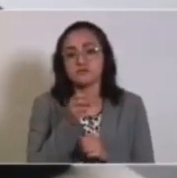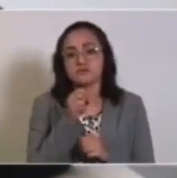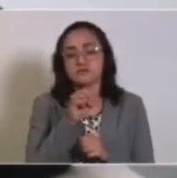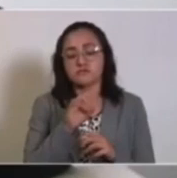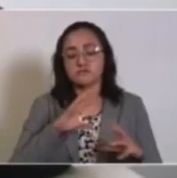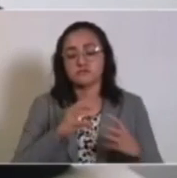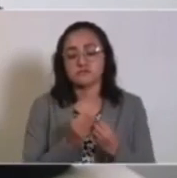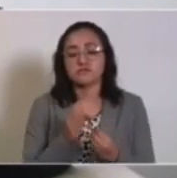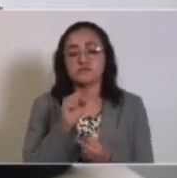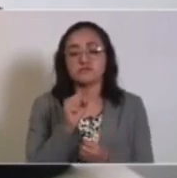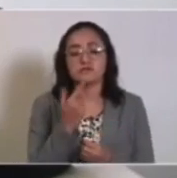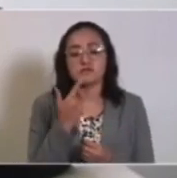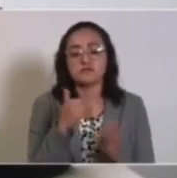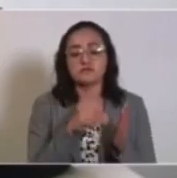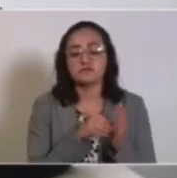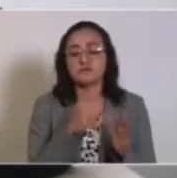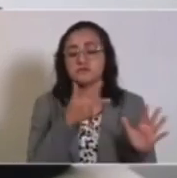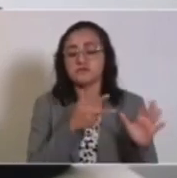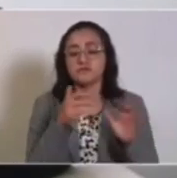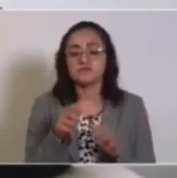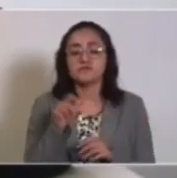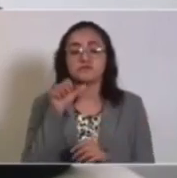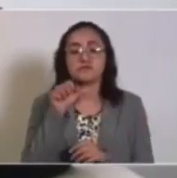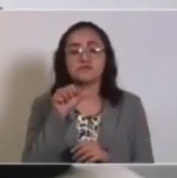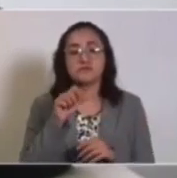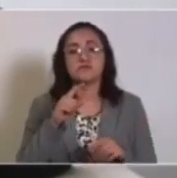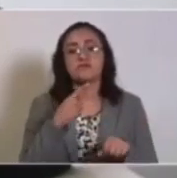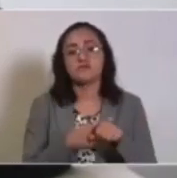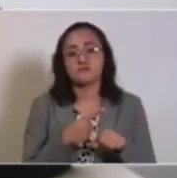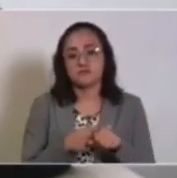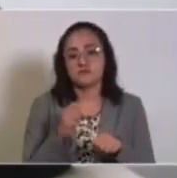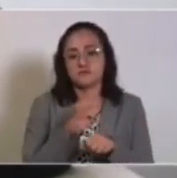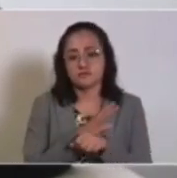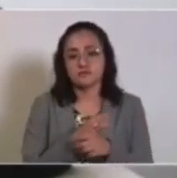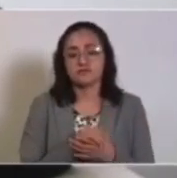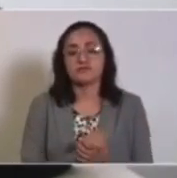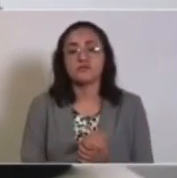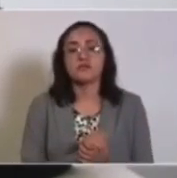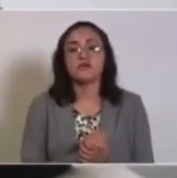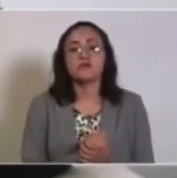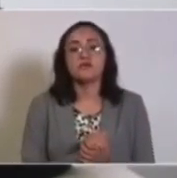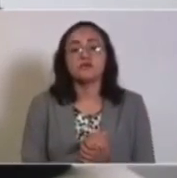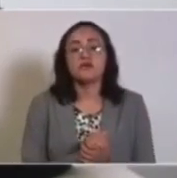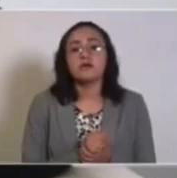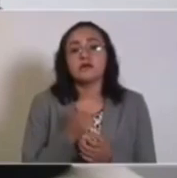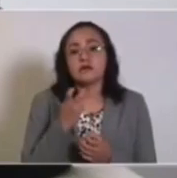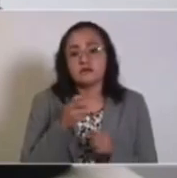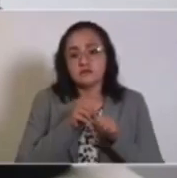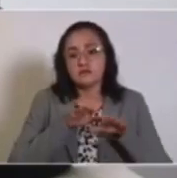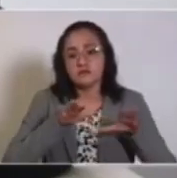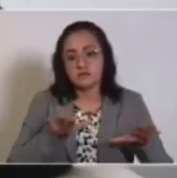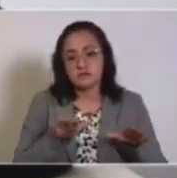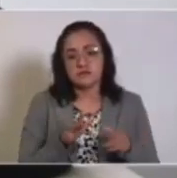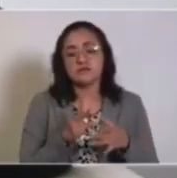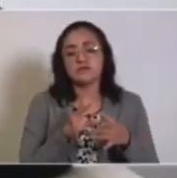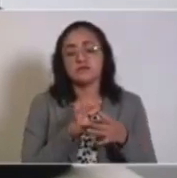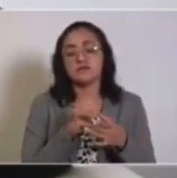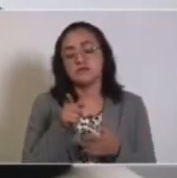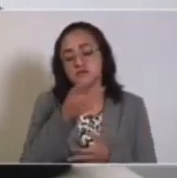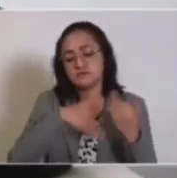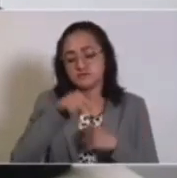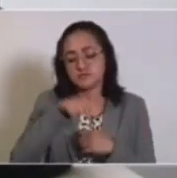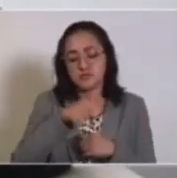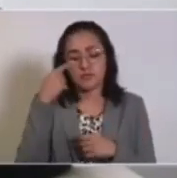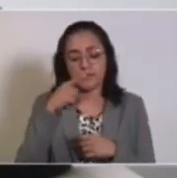acumulados de 67 mil 816 casos estos están distribuidos en la zona conurbada